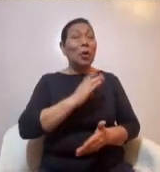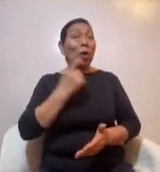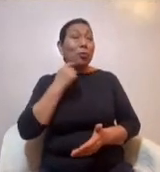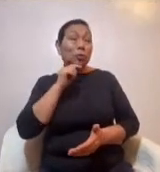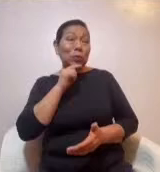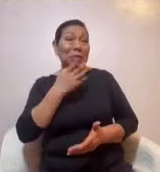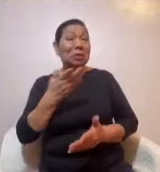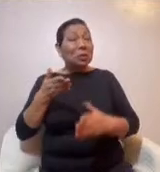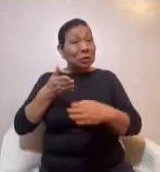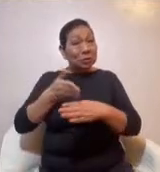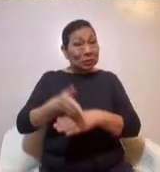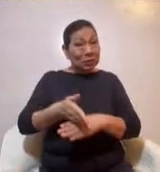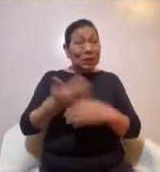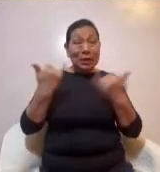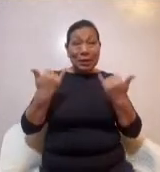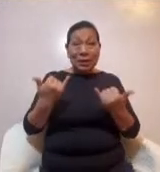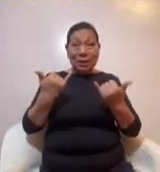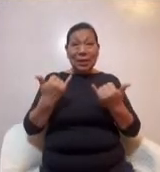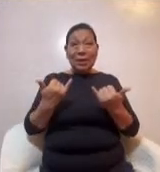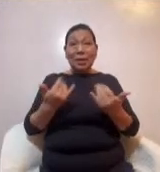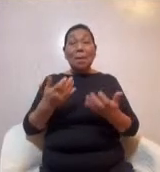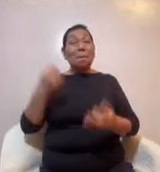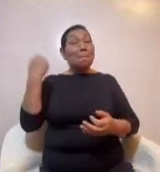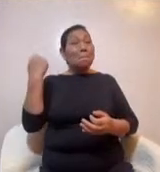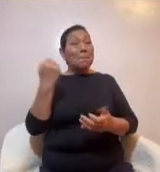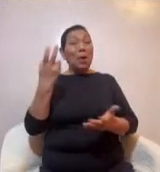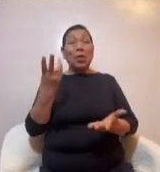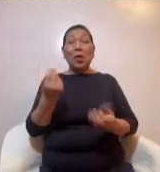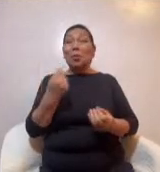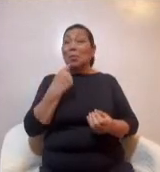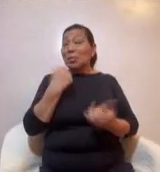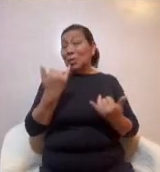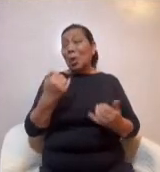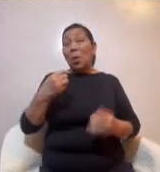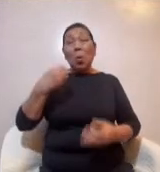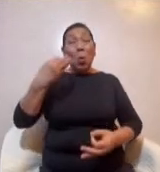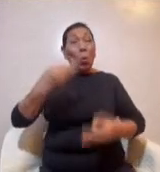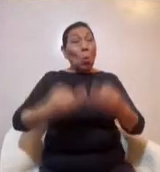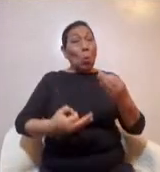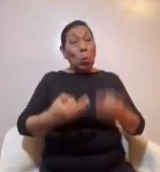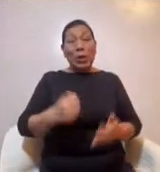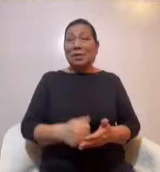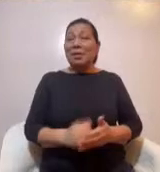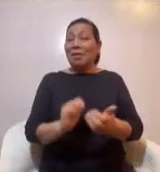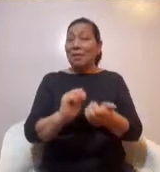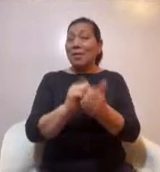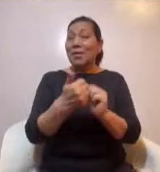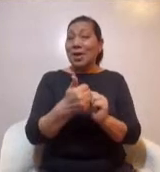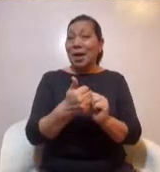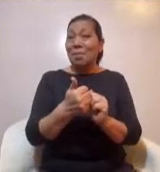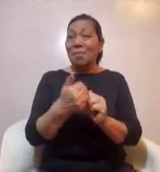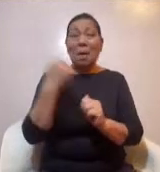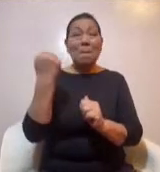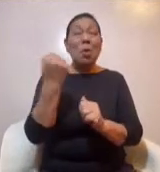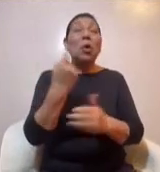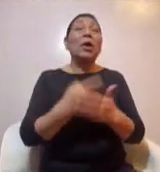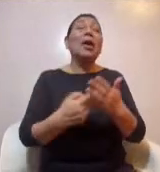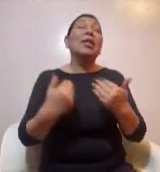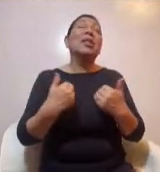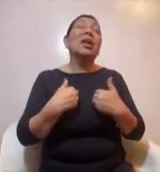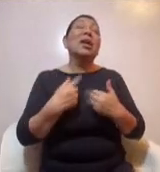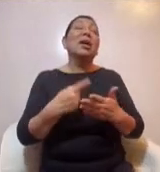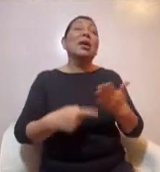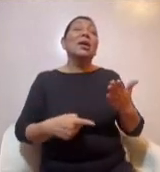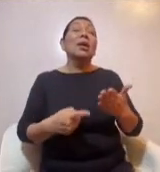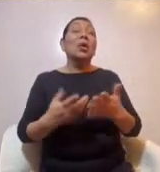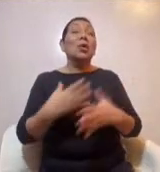con conciencia de género ingresan a instancias del poder, como esta en el poder jurisdiccional, cambia el poder